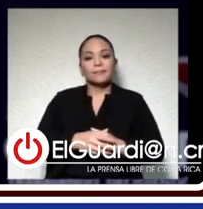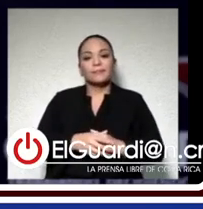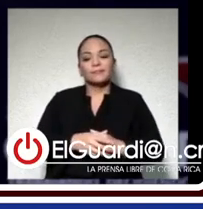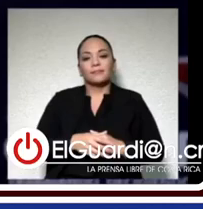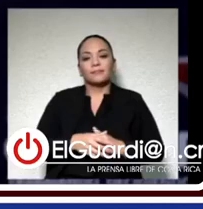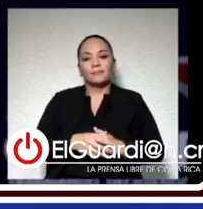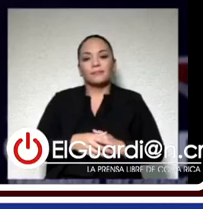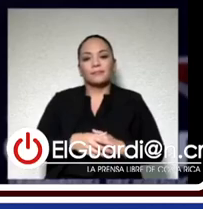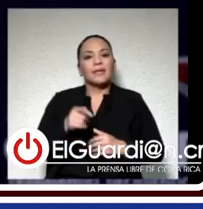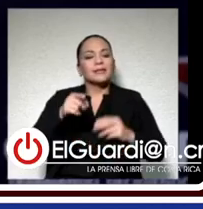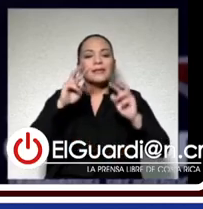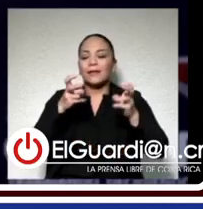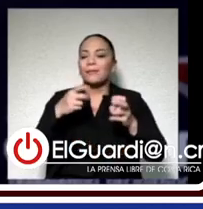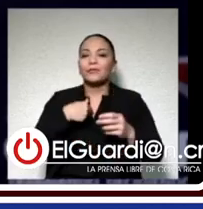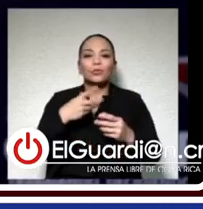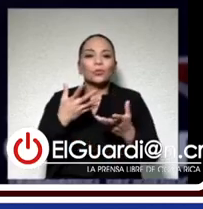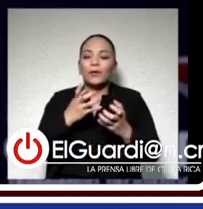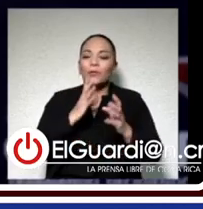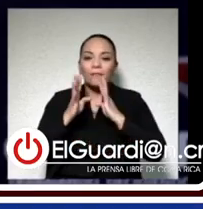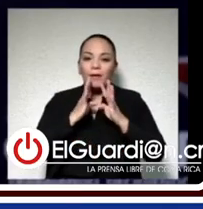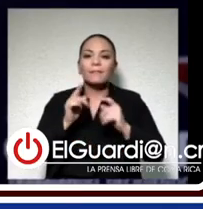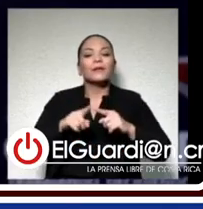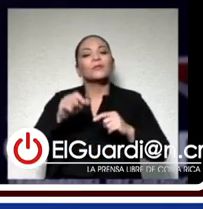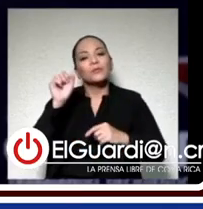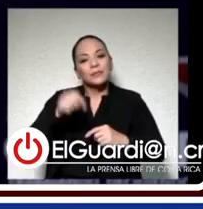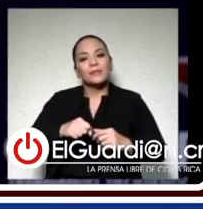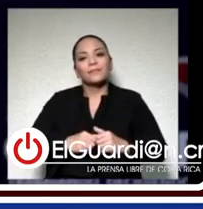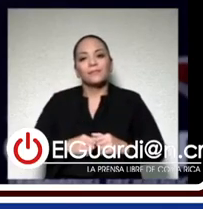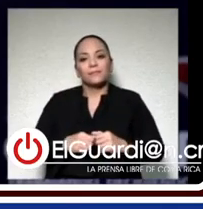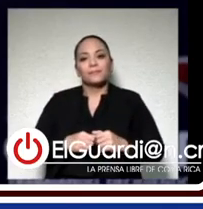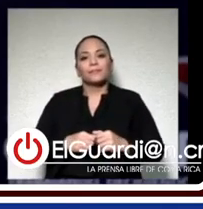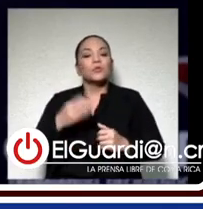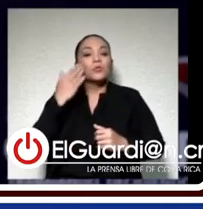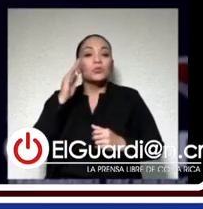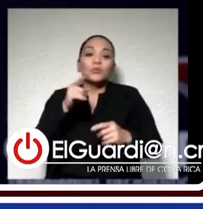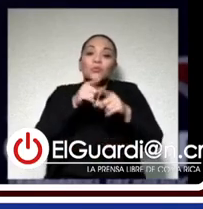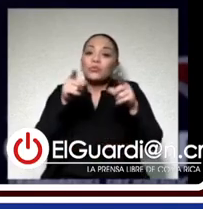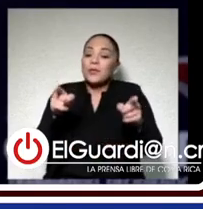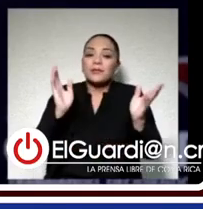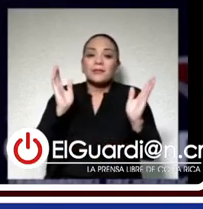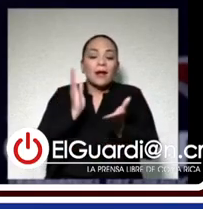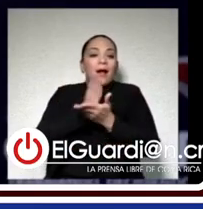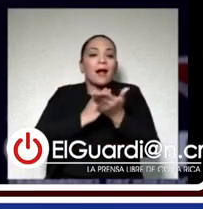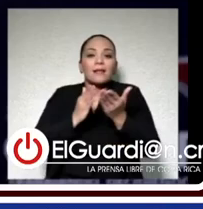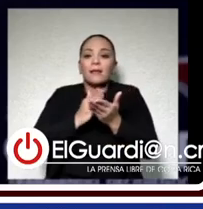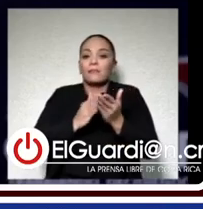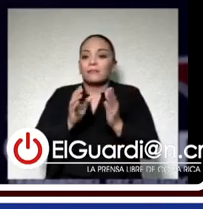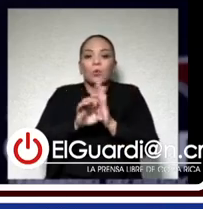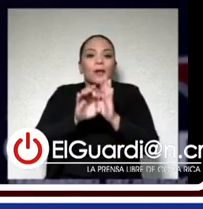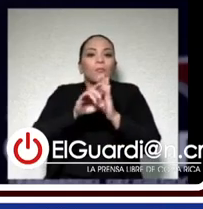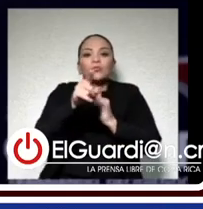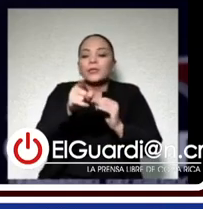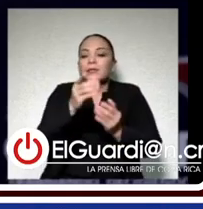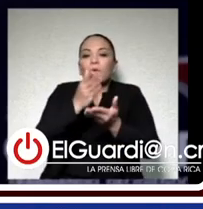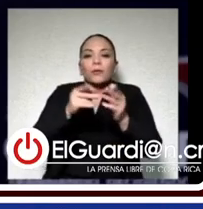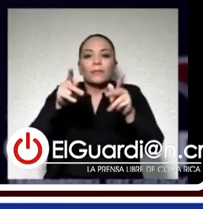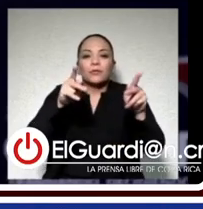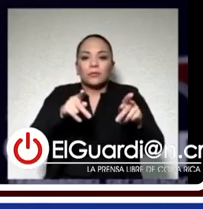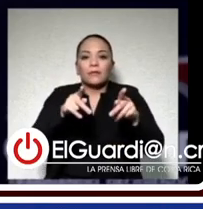ni siquiera hablar, pero sí. Yo no sé si ustedes algún día han tenido un familiar en el hospital